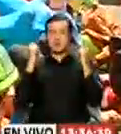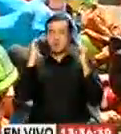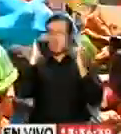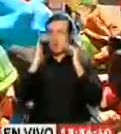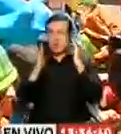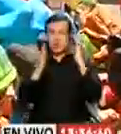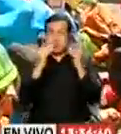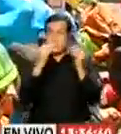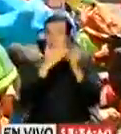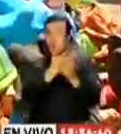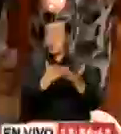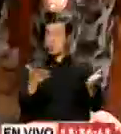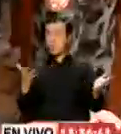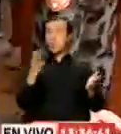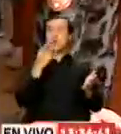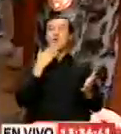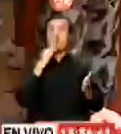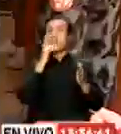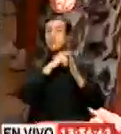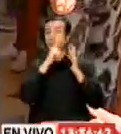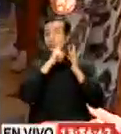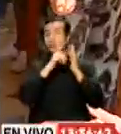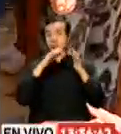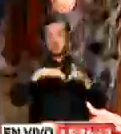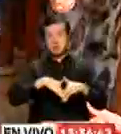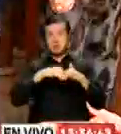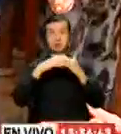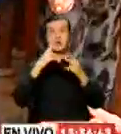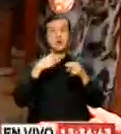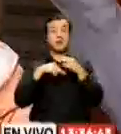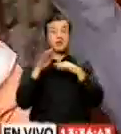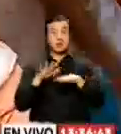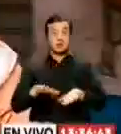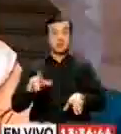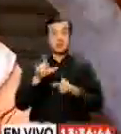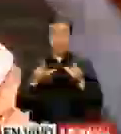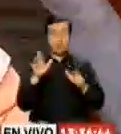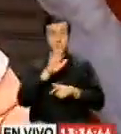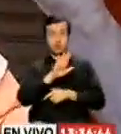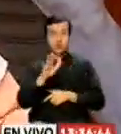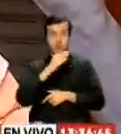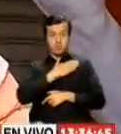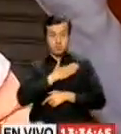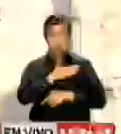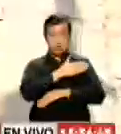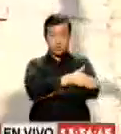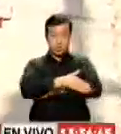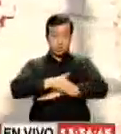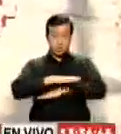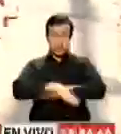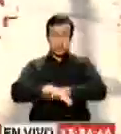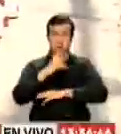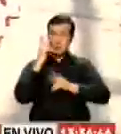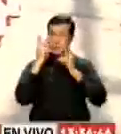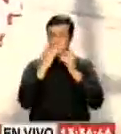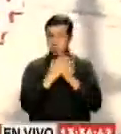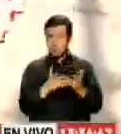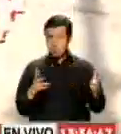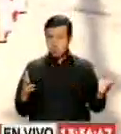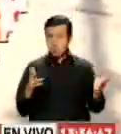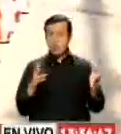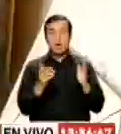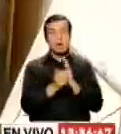viejos, se llena nuevamente de color, reactivando también el comercio de quienes usan sus portales y zaguanes como vitrinas para exhibir